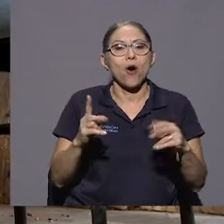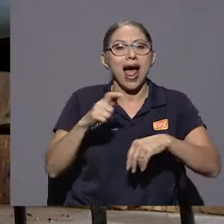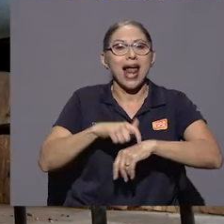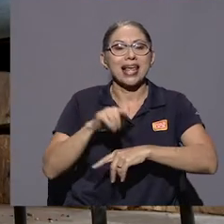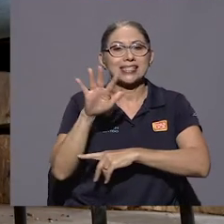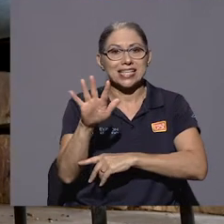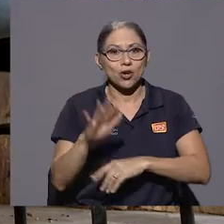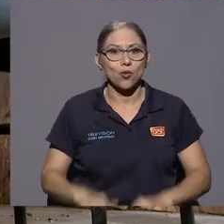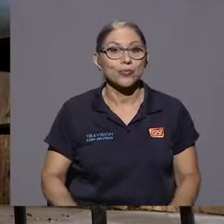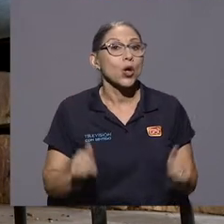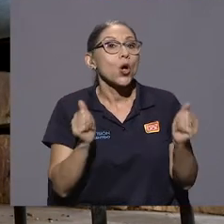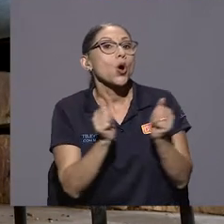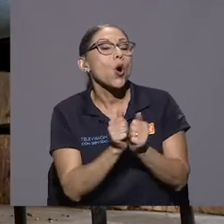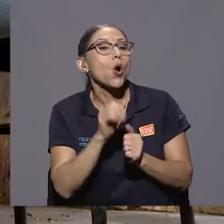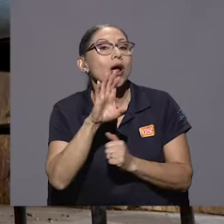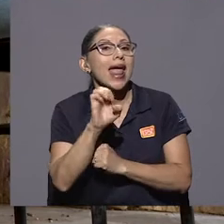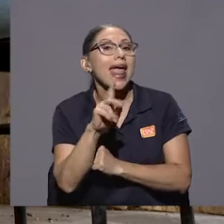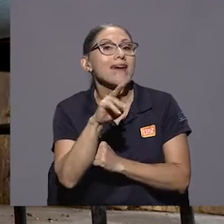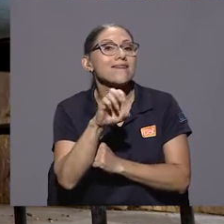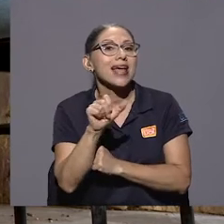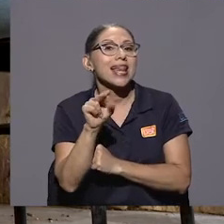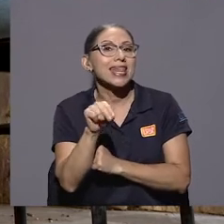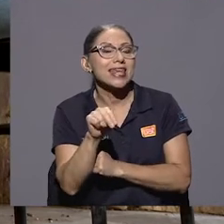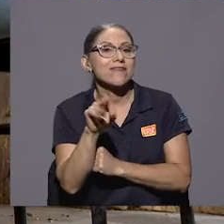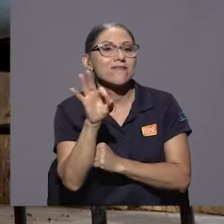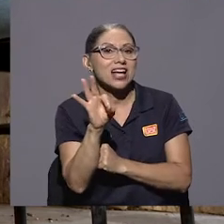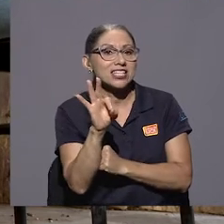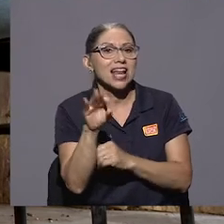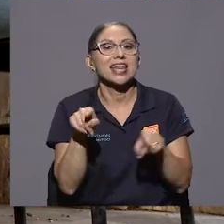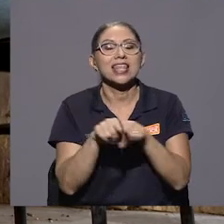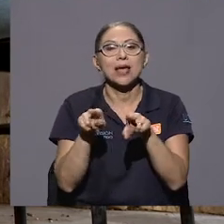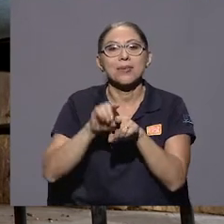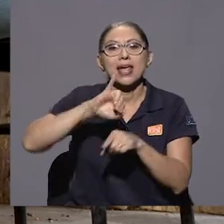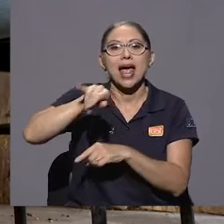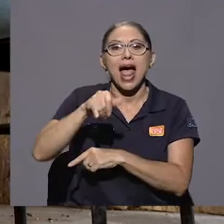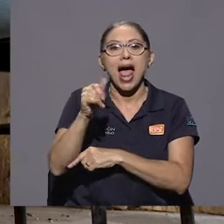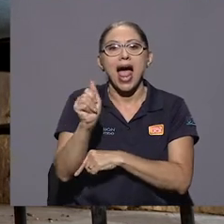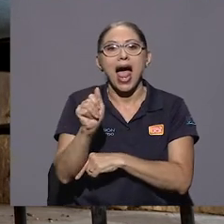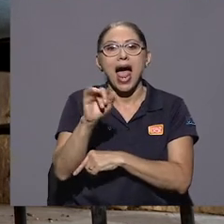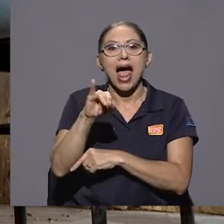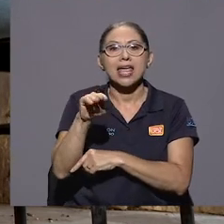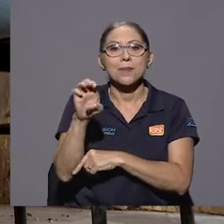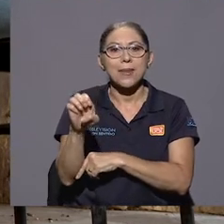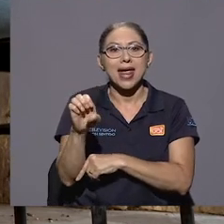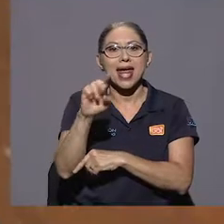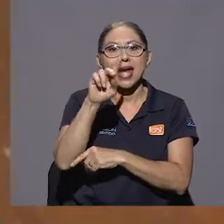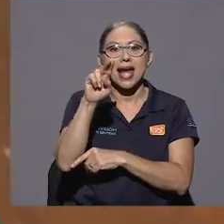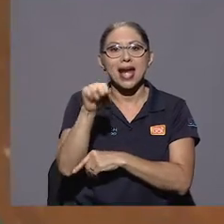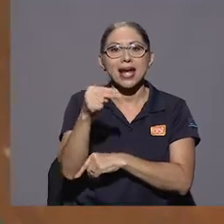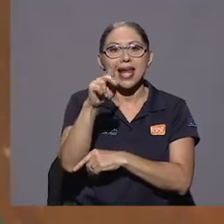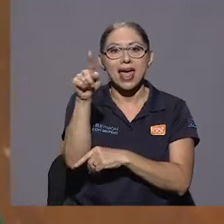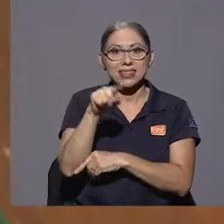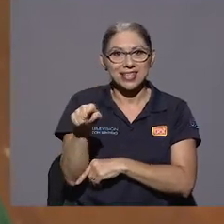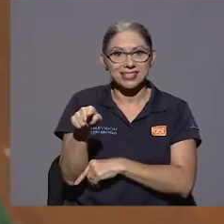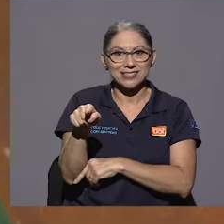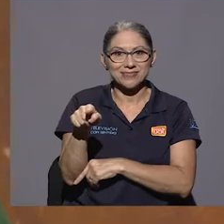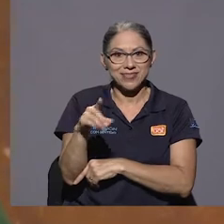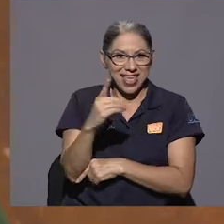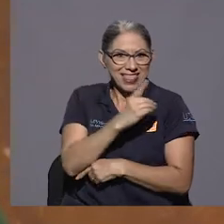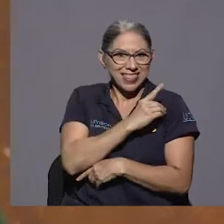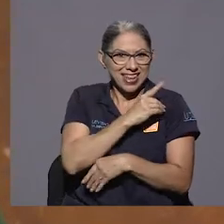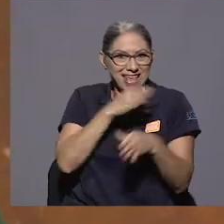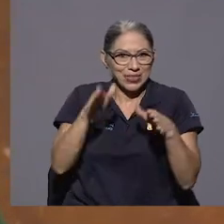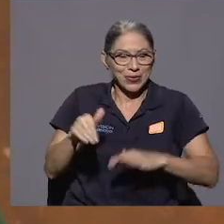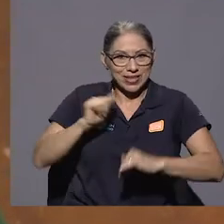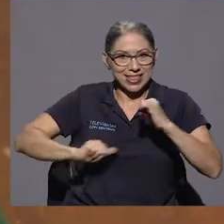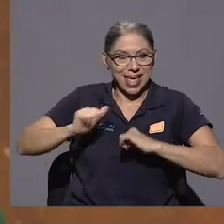Evelyn Fachler. Con Evelyn Fachler y Jaime Hernández, el director de teatro, profesor de teatro. Y